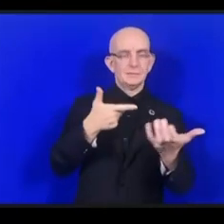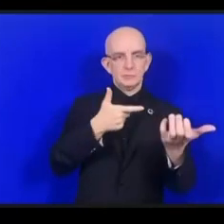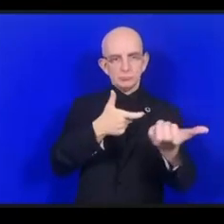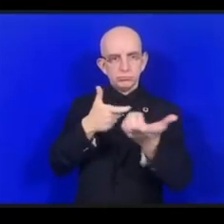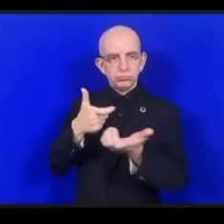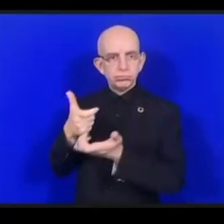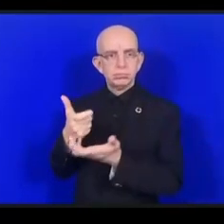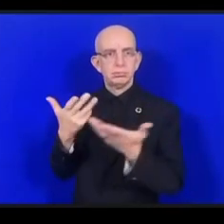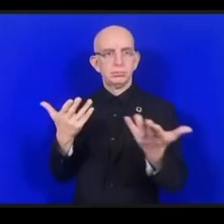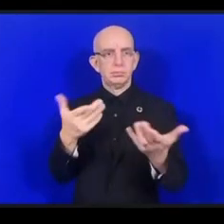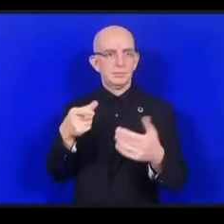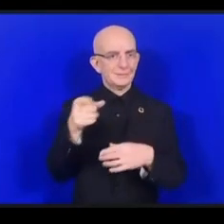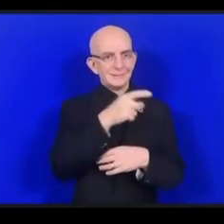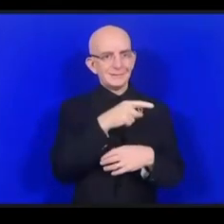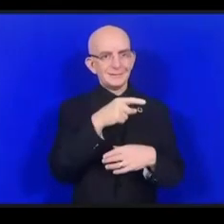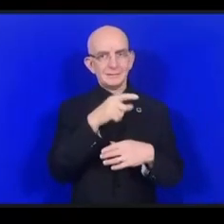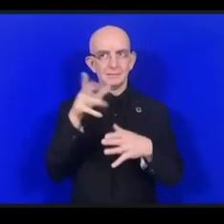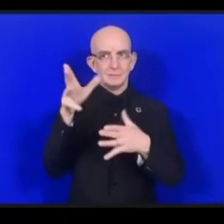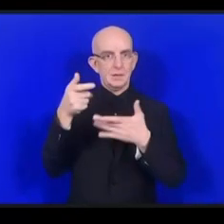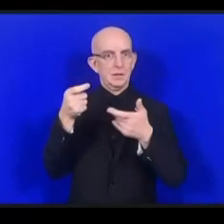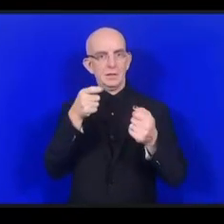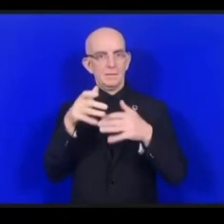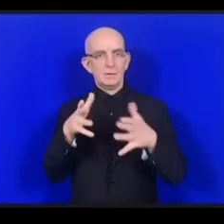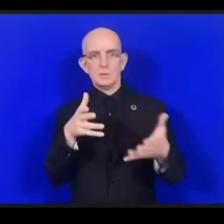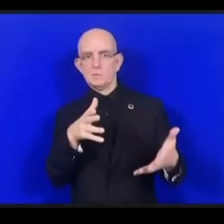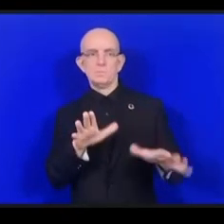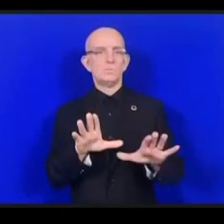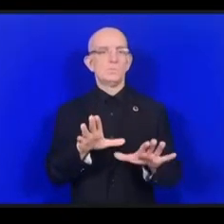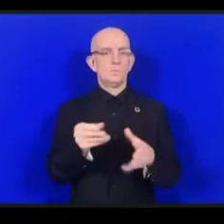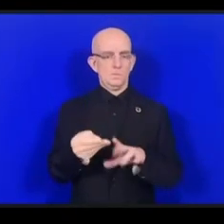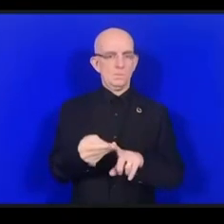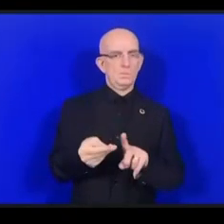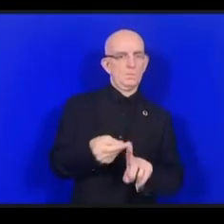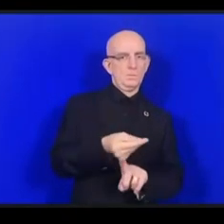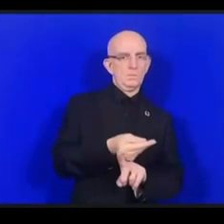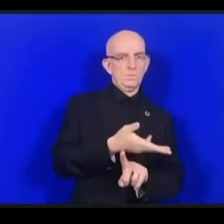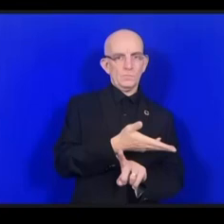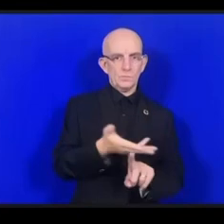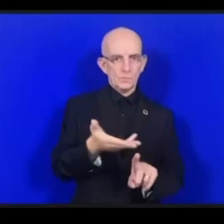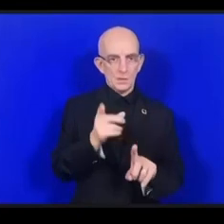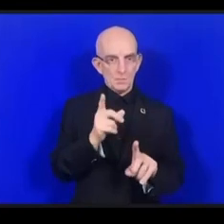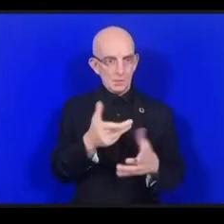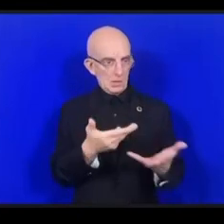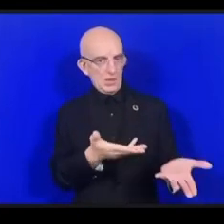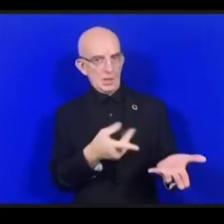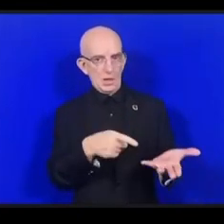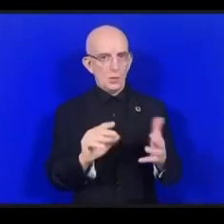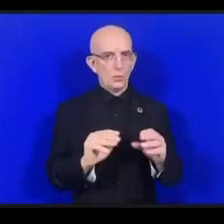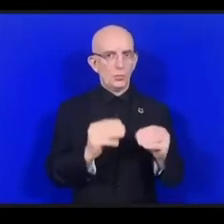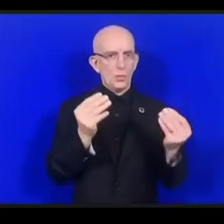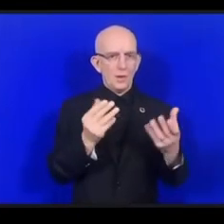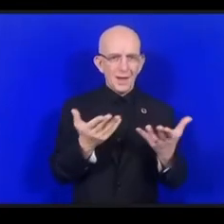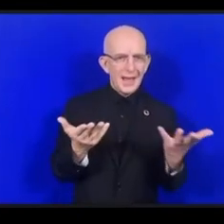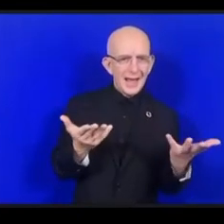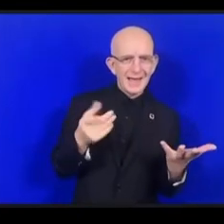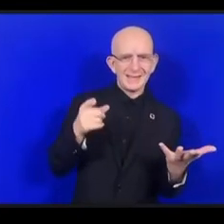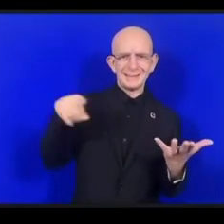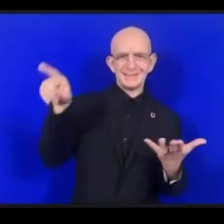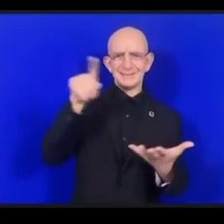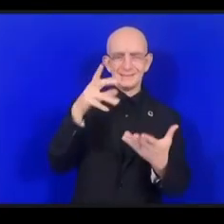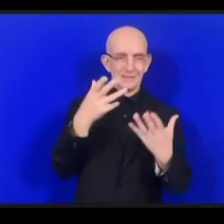aprecian hay muchos gobiernos que apoyan a los jóvenes Pero hay otros gobiernos